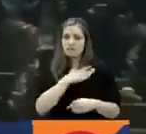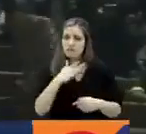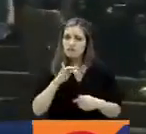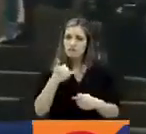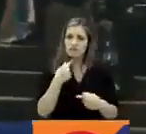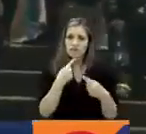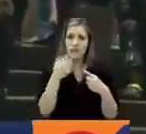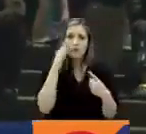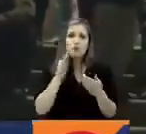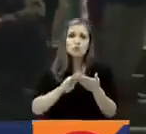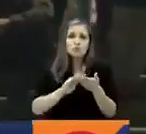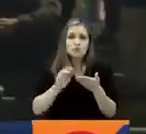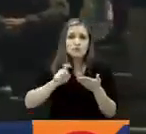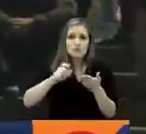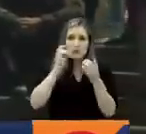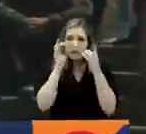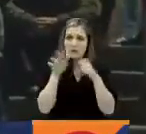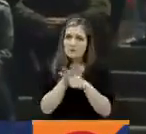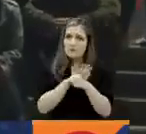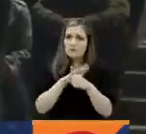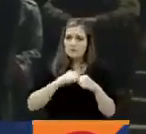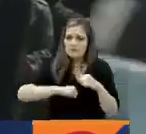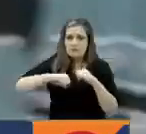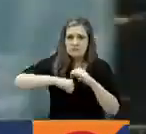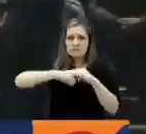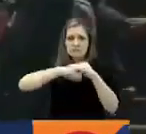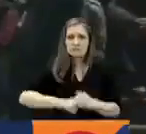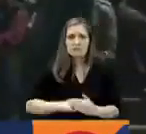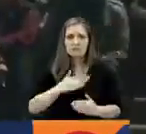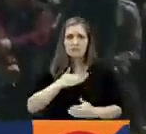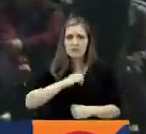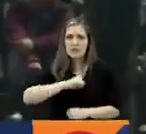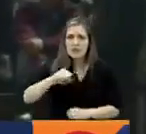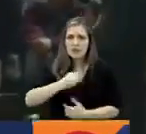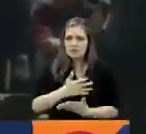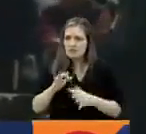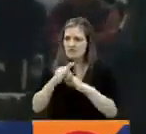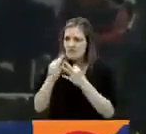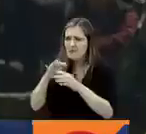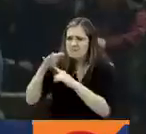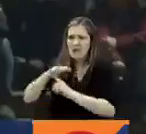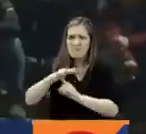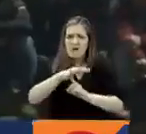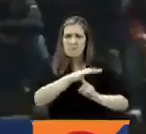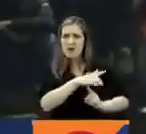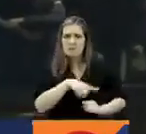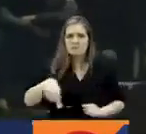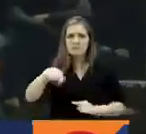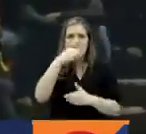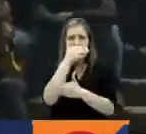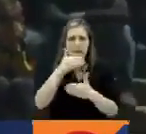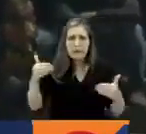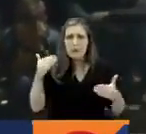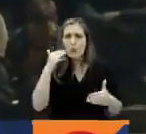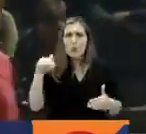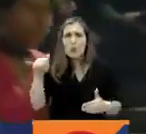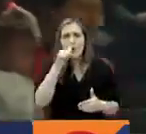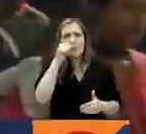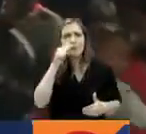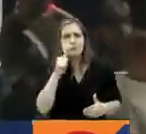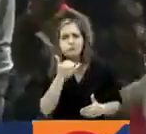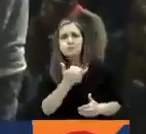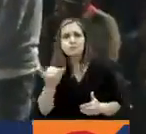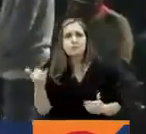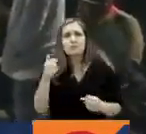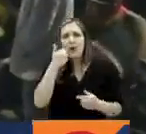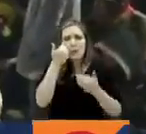encontrar salidas a la grave situación humanitaria que viven familias de esta comunidad, niños, mujeres embarazadas y también